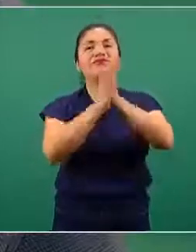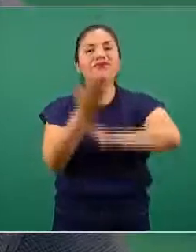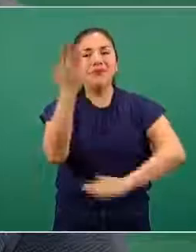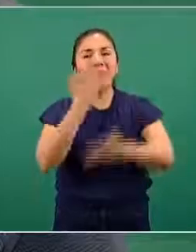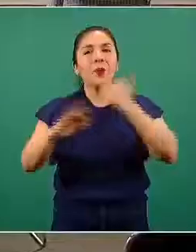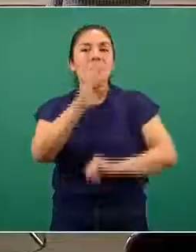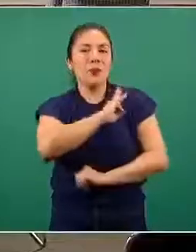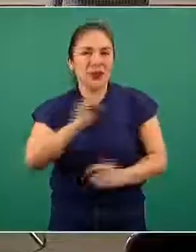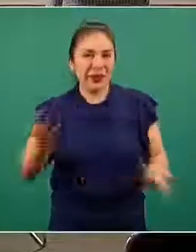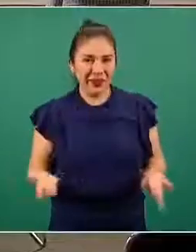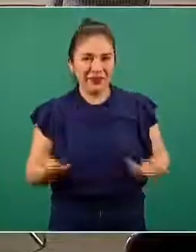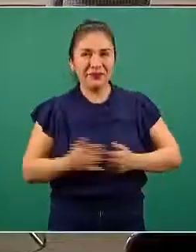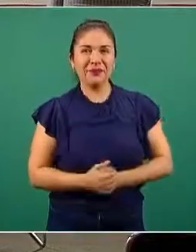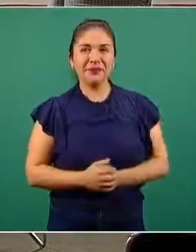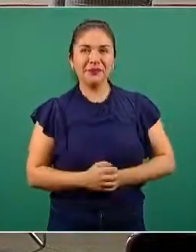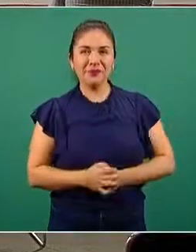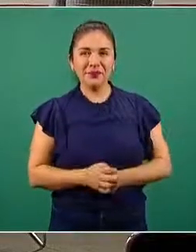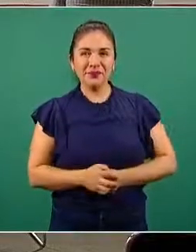tema.